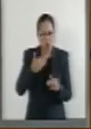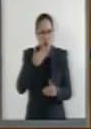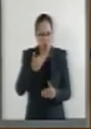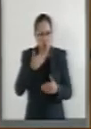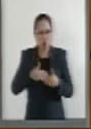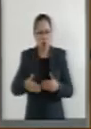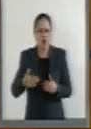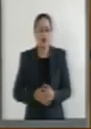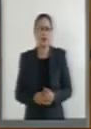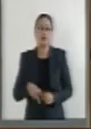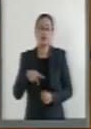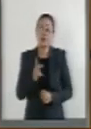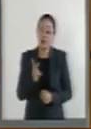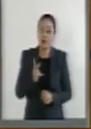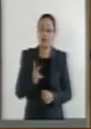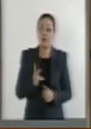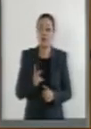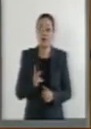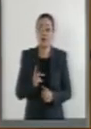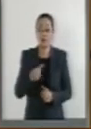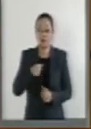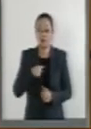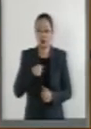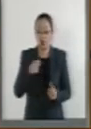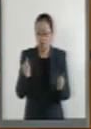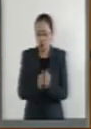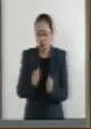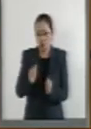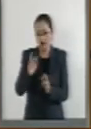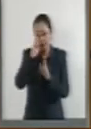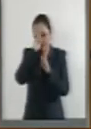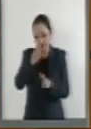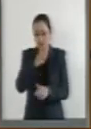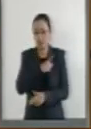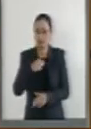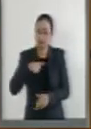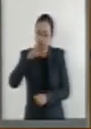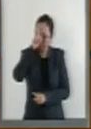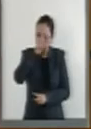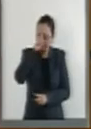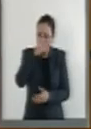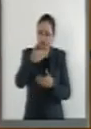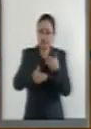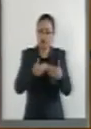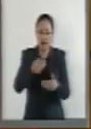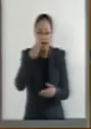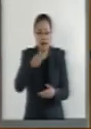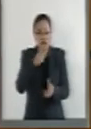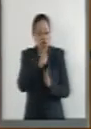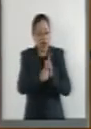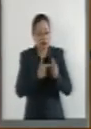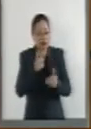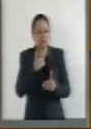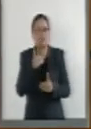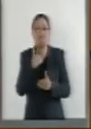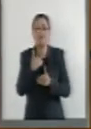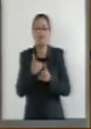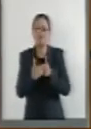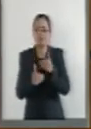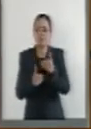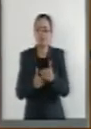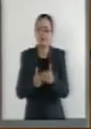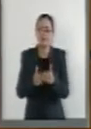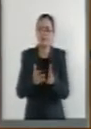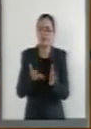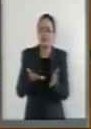Lo cierto es que sugiero muy respetuosamente que este paso lento lo